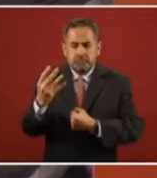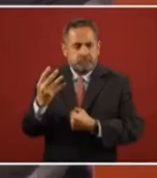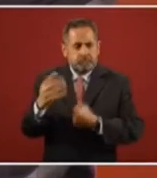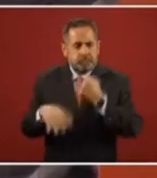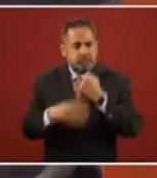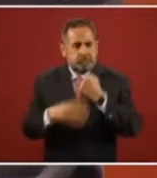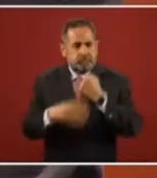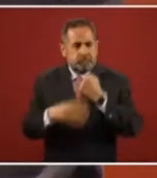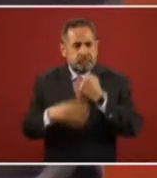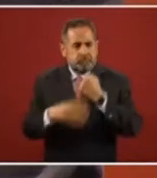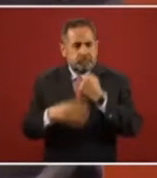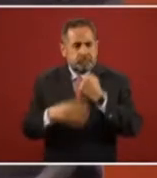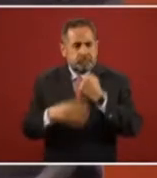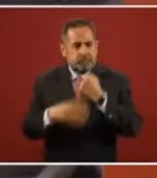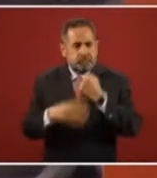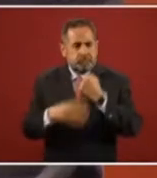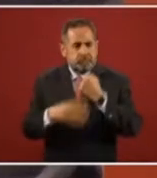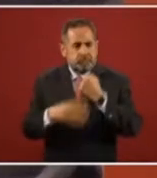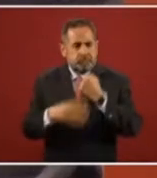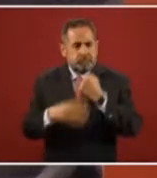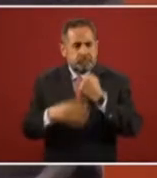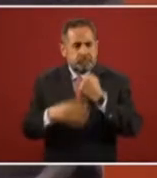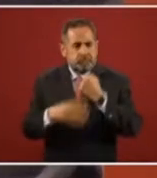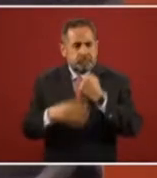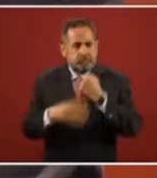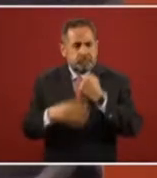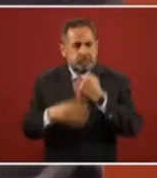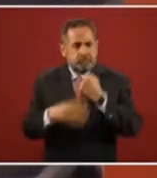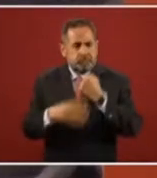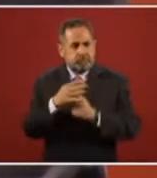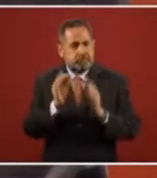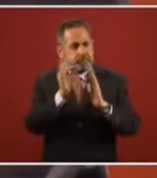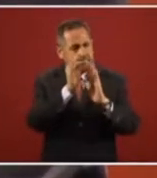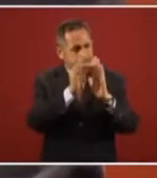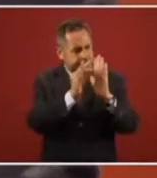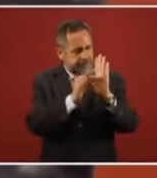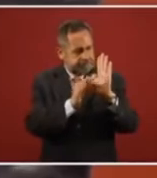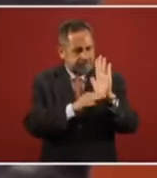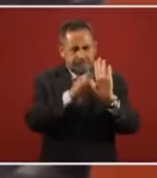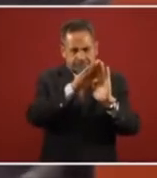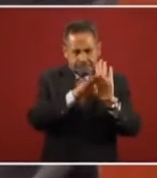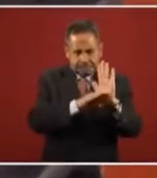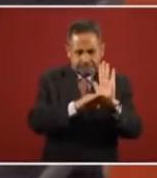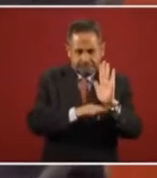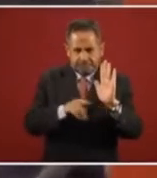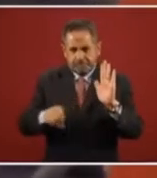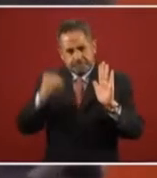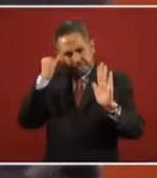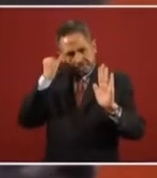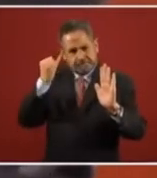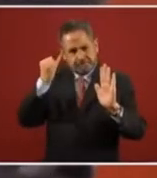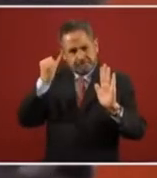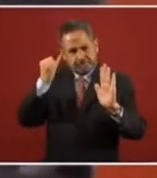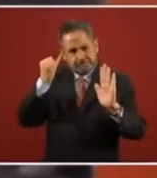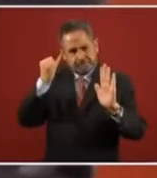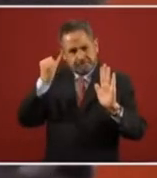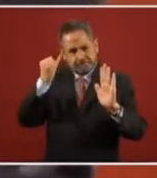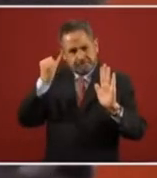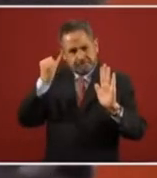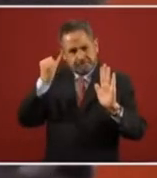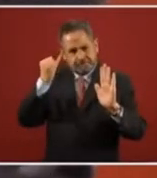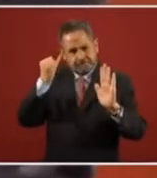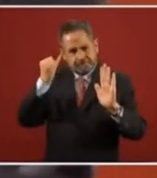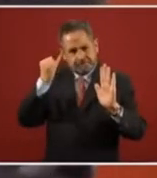puntos en de find fortín coins hicieron 14 compromisos en el